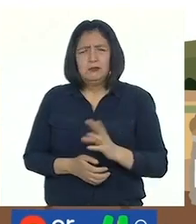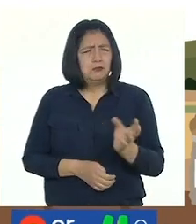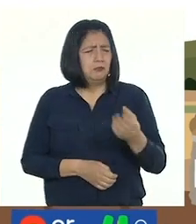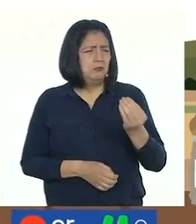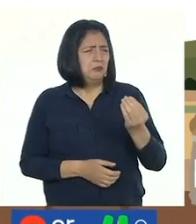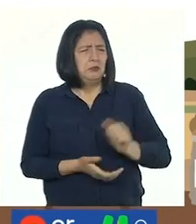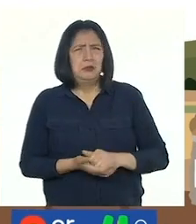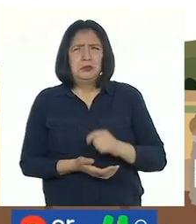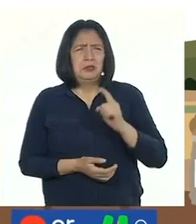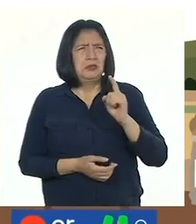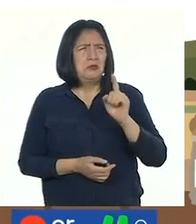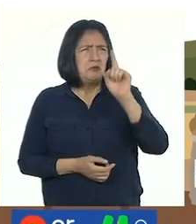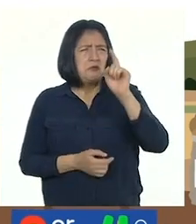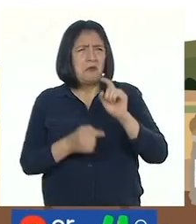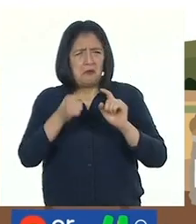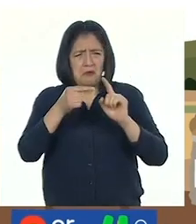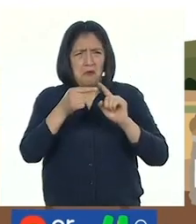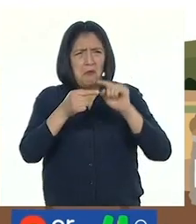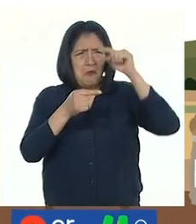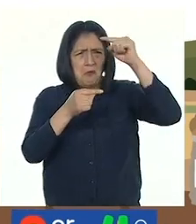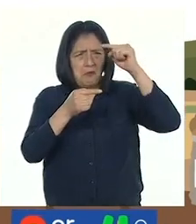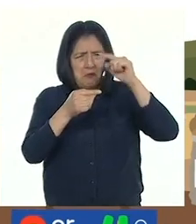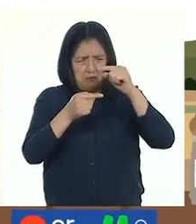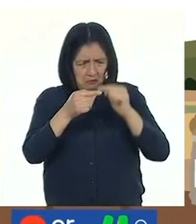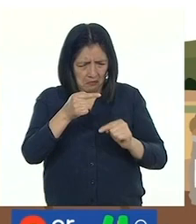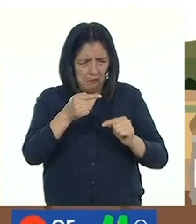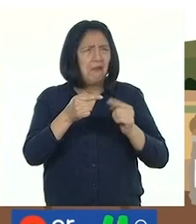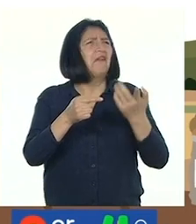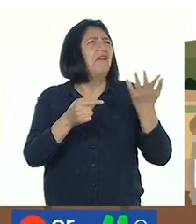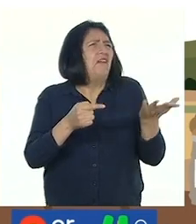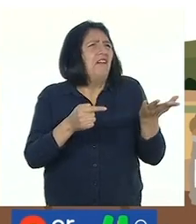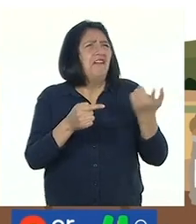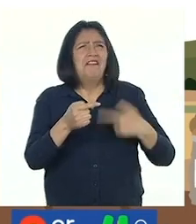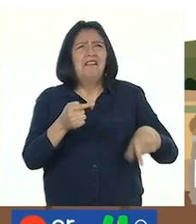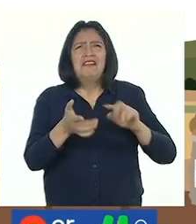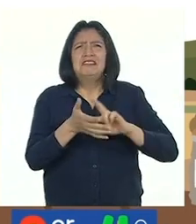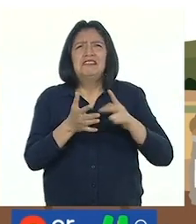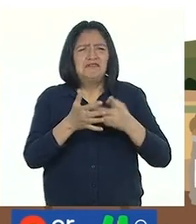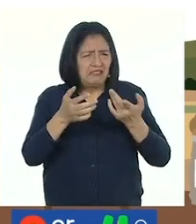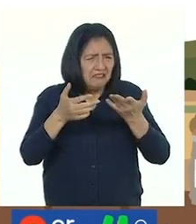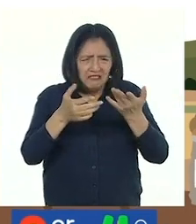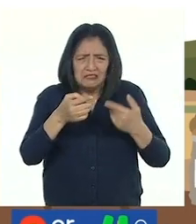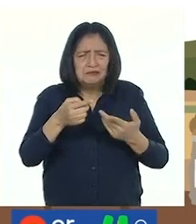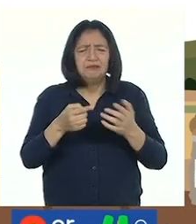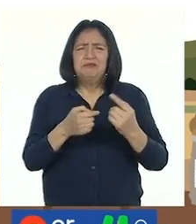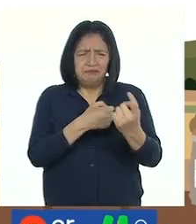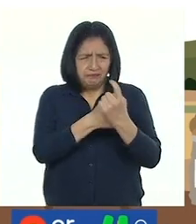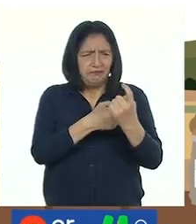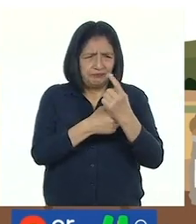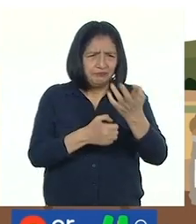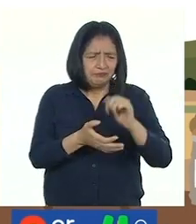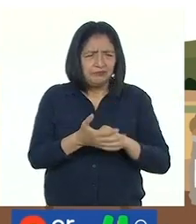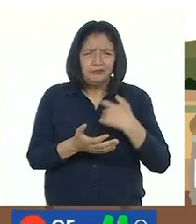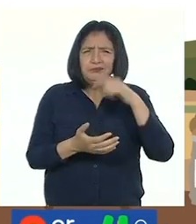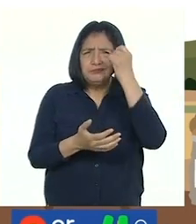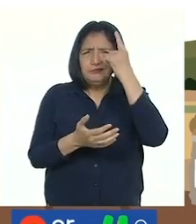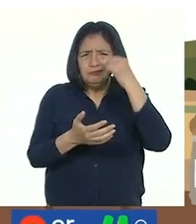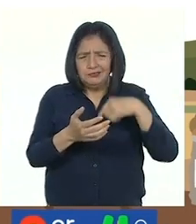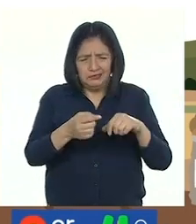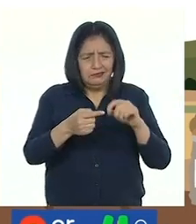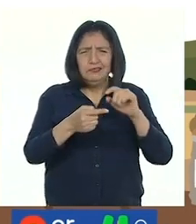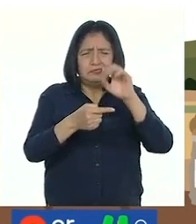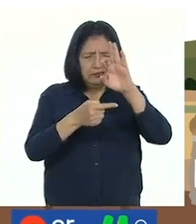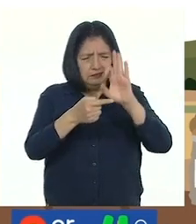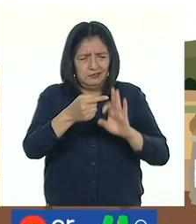qué uno está encima del otro? ¿Qué clase de código es este? ¡Enséñanos a leer esas